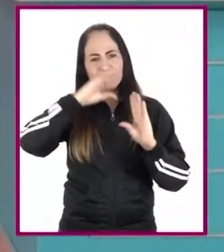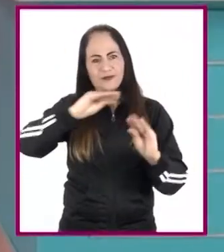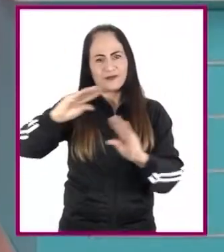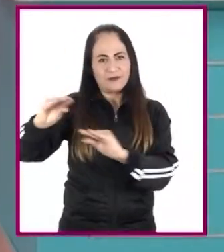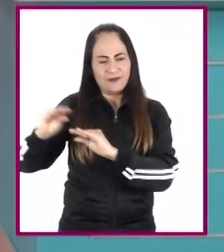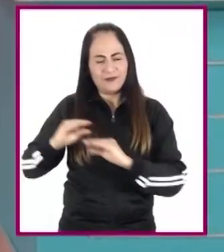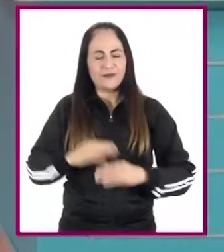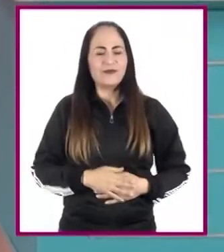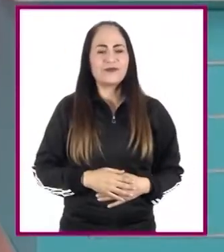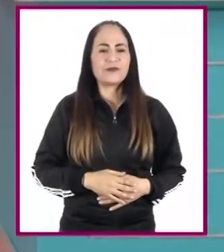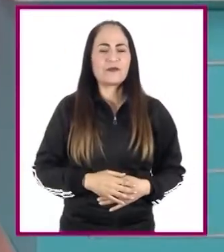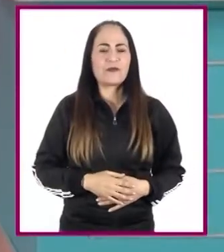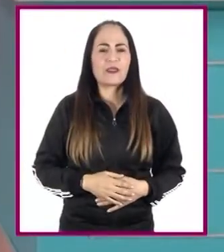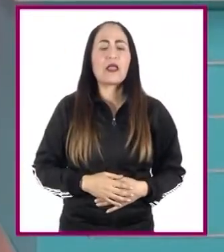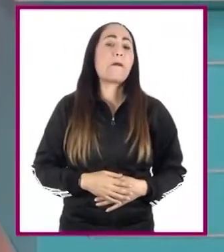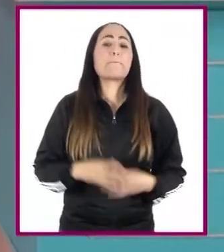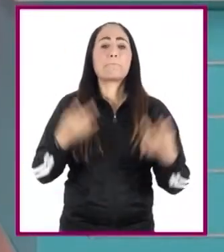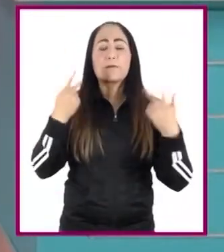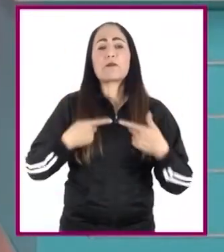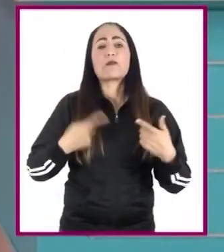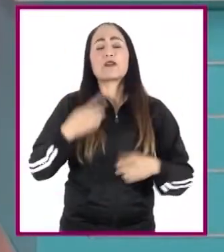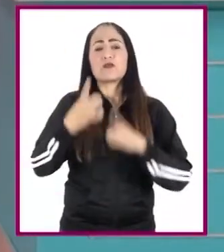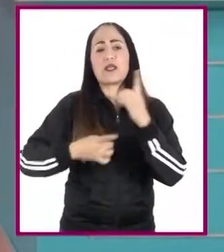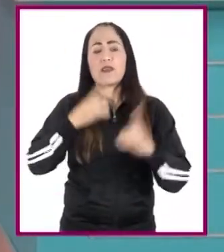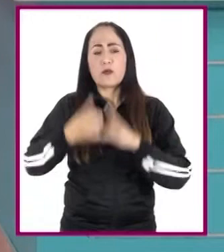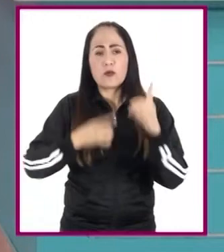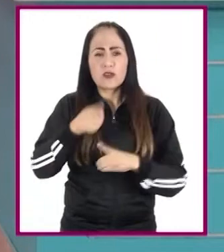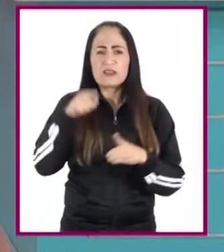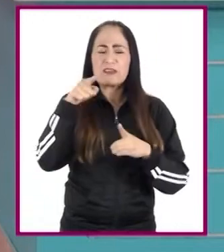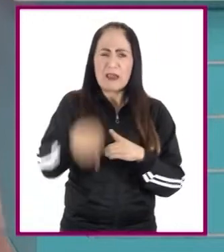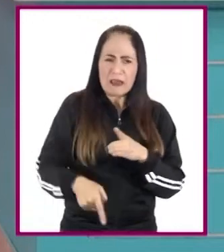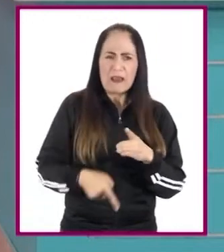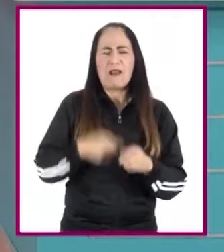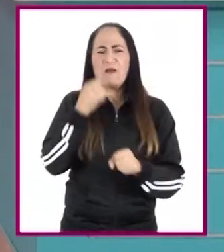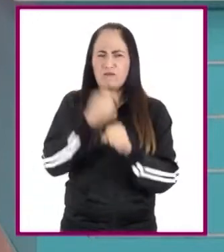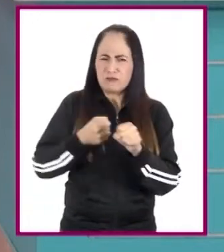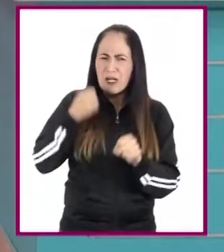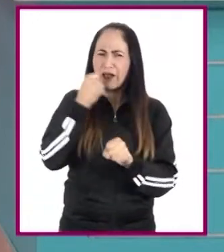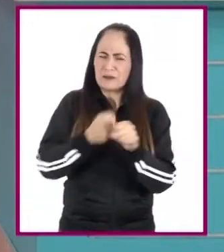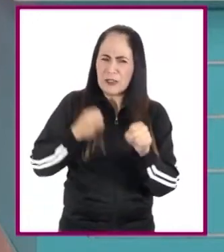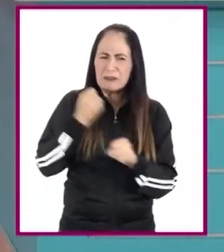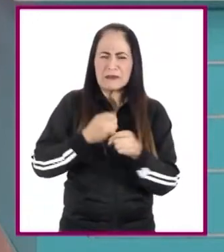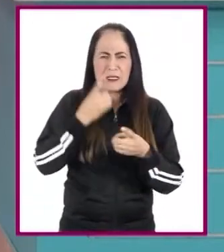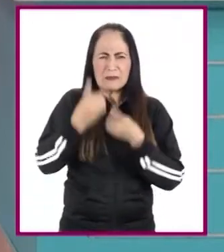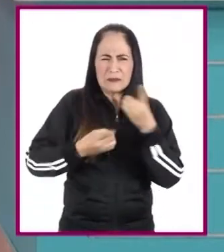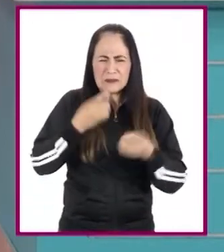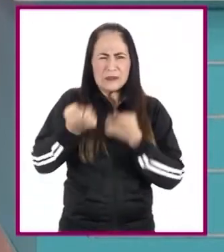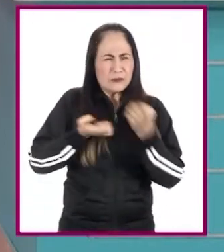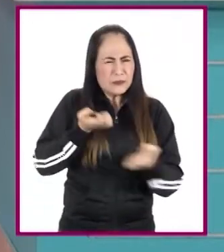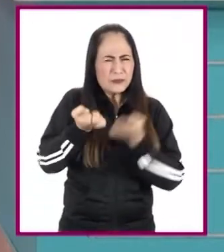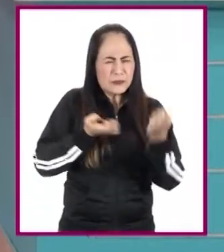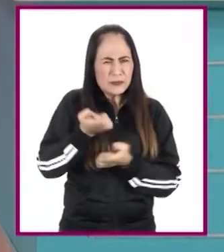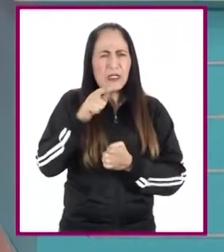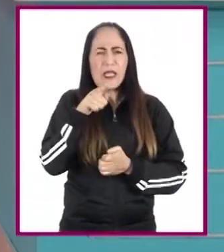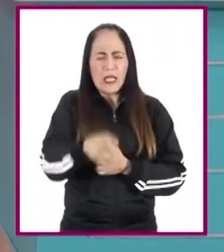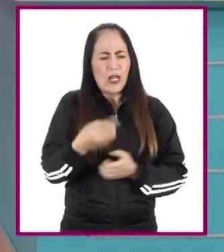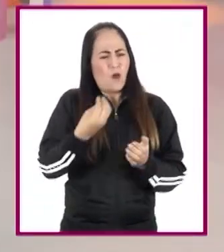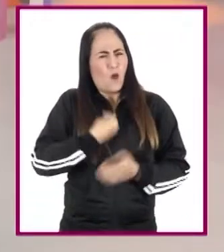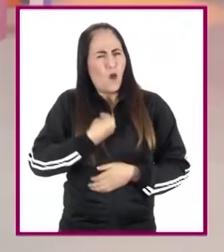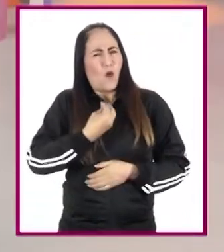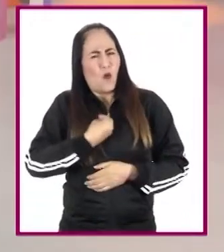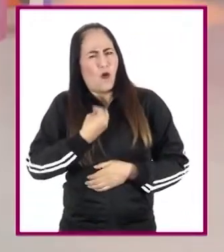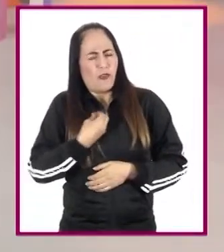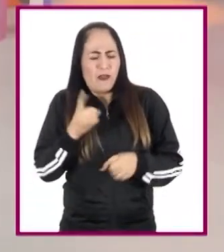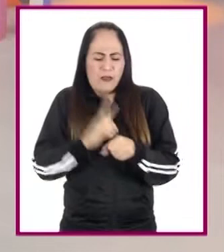Imaginen a un deportista que realiza entrenamientos intensos todos los días. ¿Qué necesitará para aguantar ese ritmo de actividad física